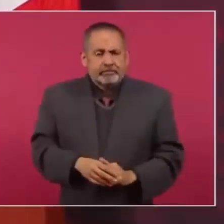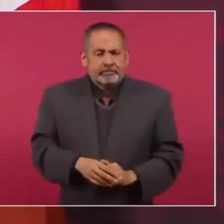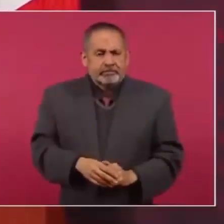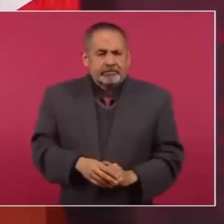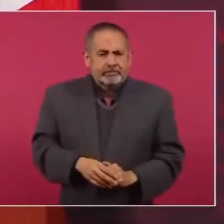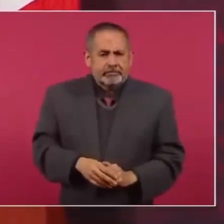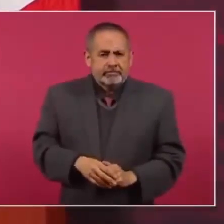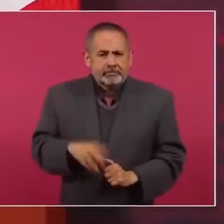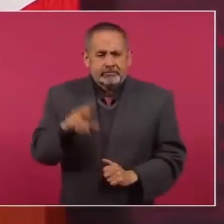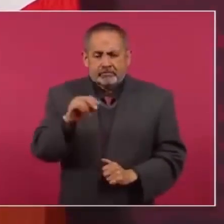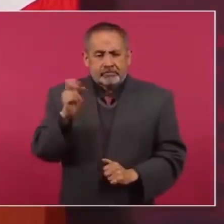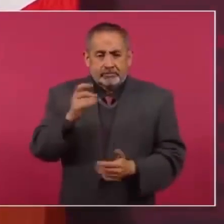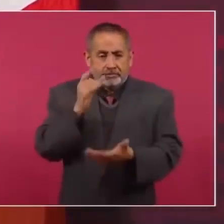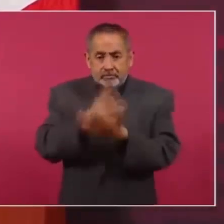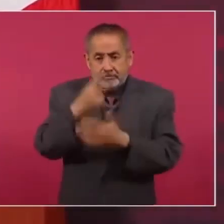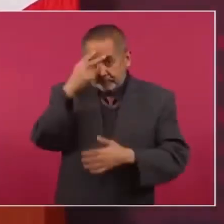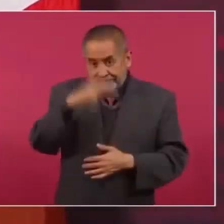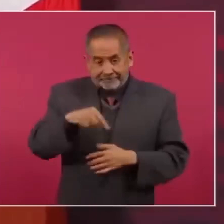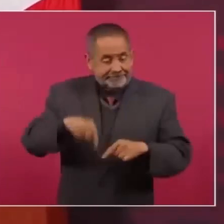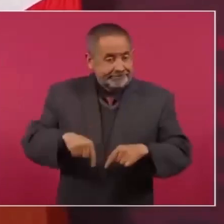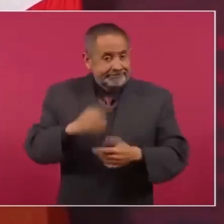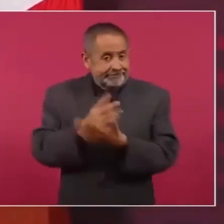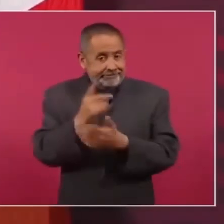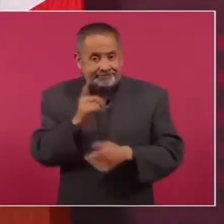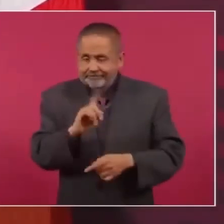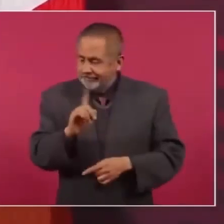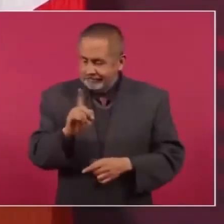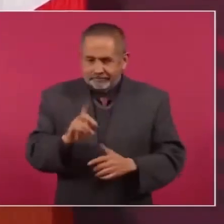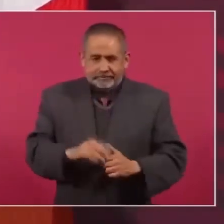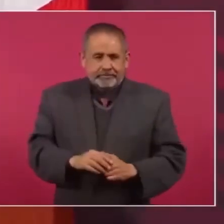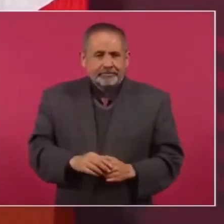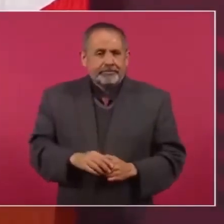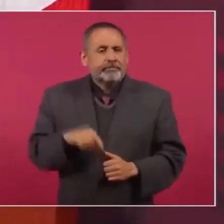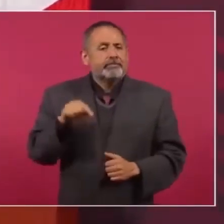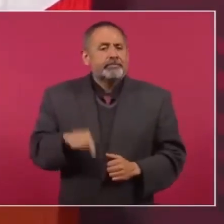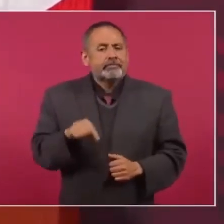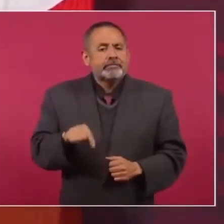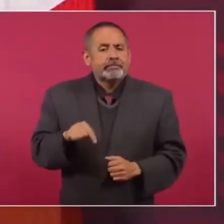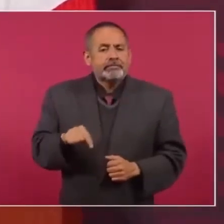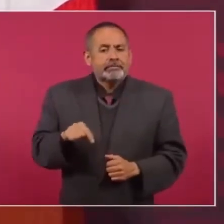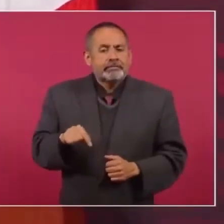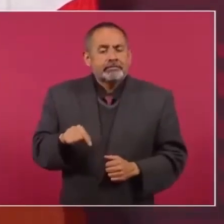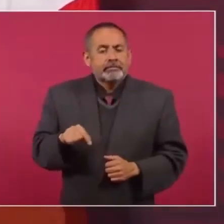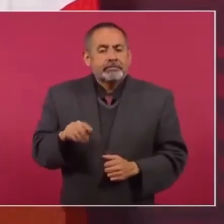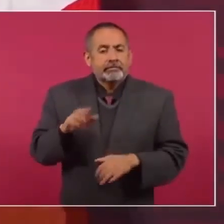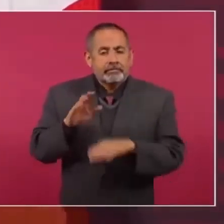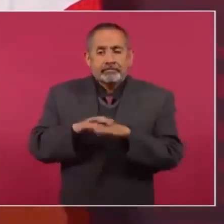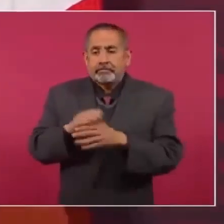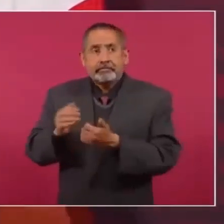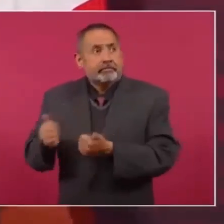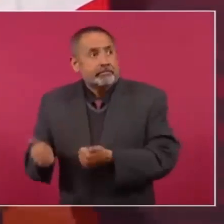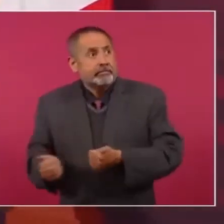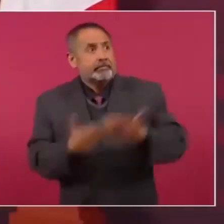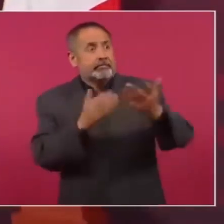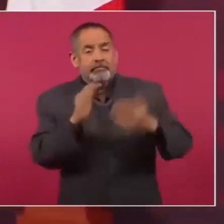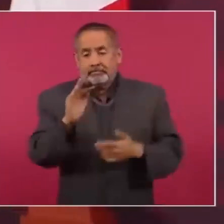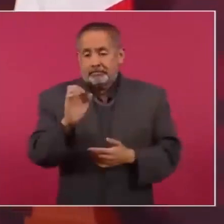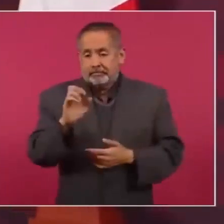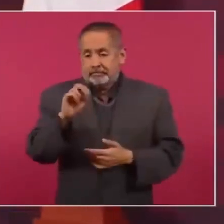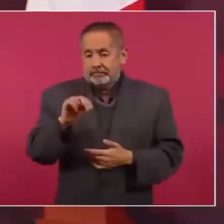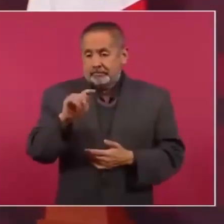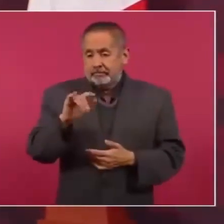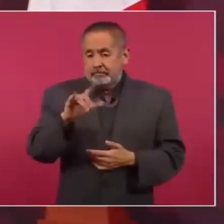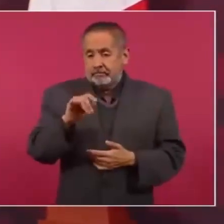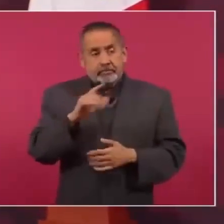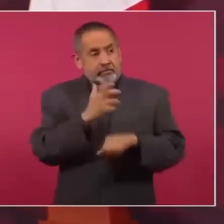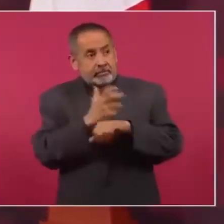es México, repito, el país que más introduce fentanilo